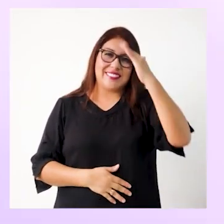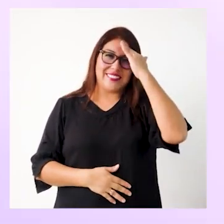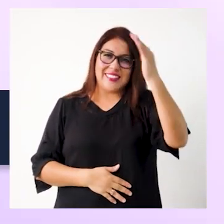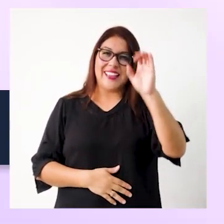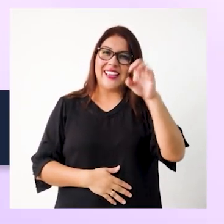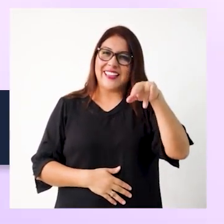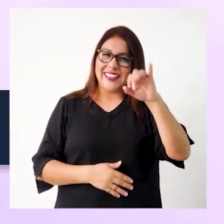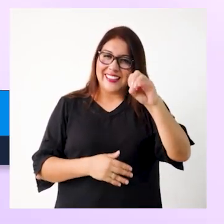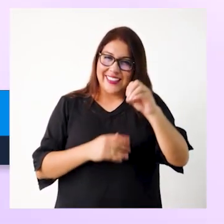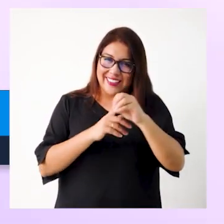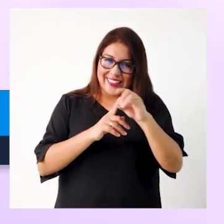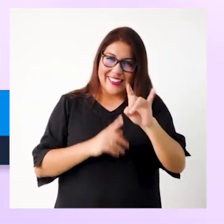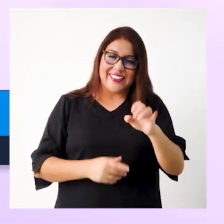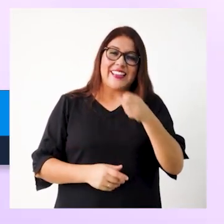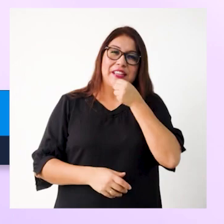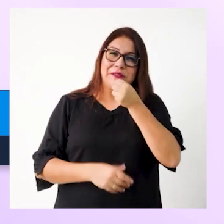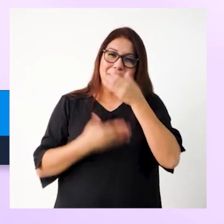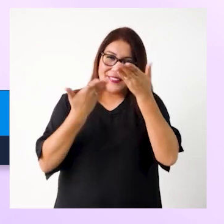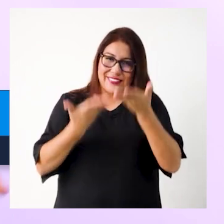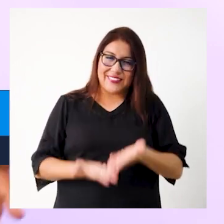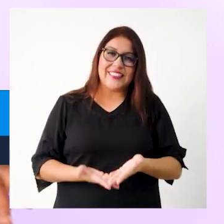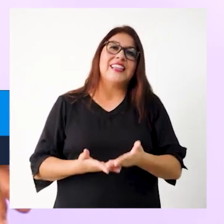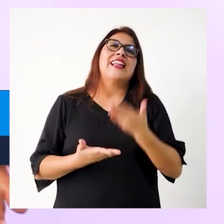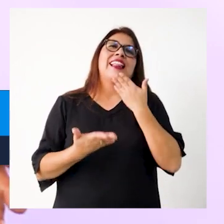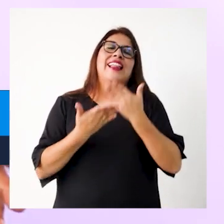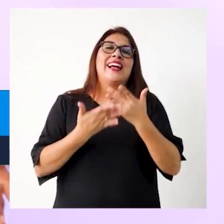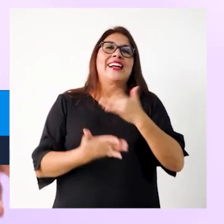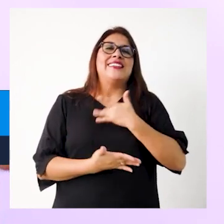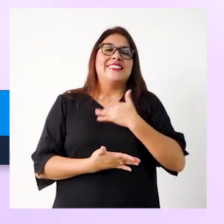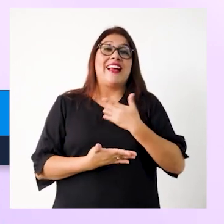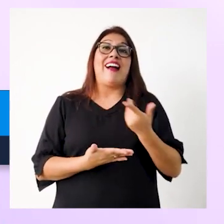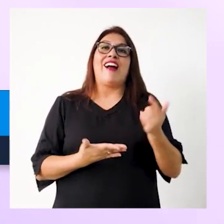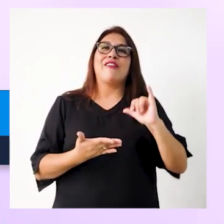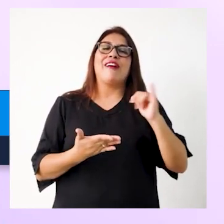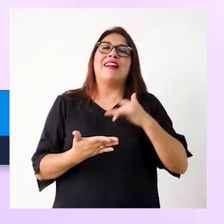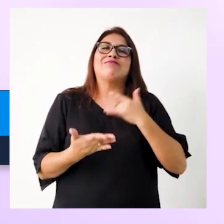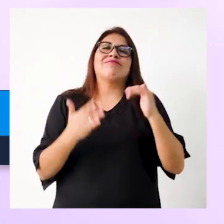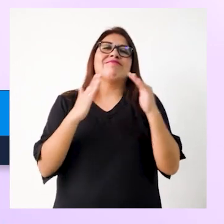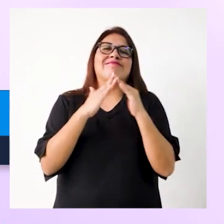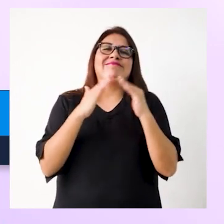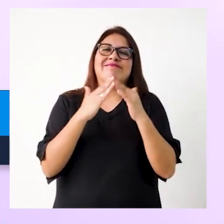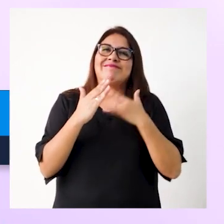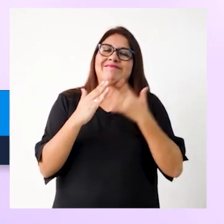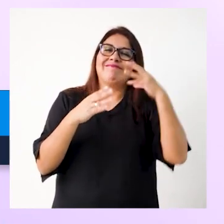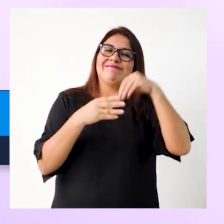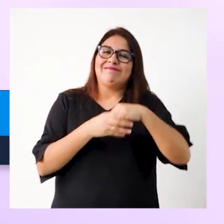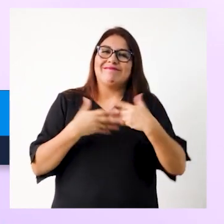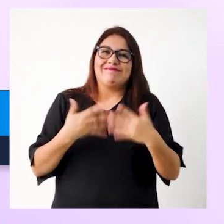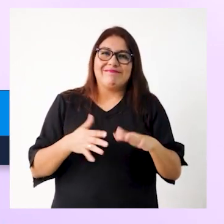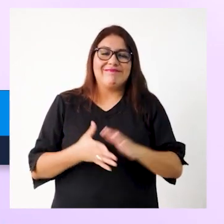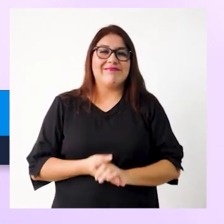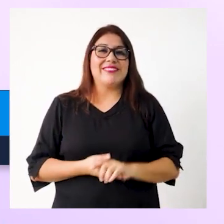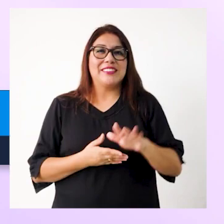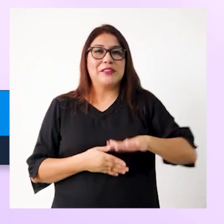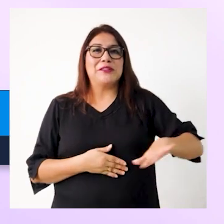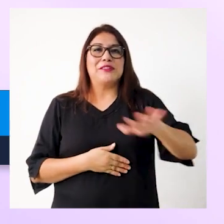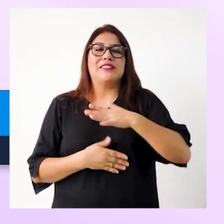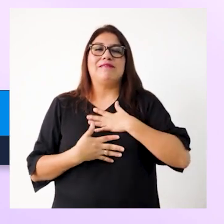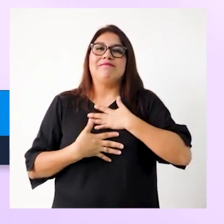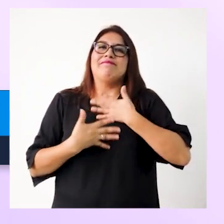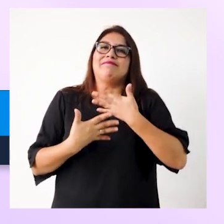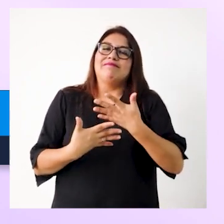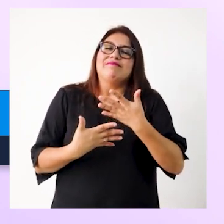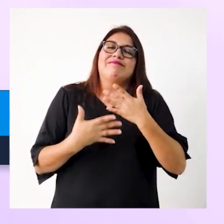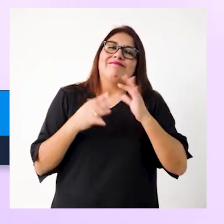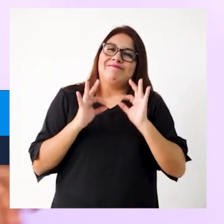un gusto estar aquí en el programa. Me siento como en casa. Disfruto mucho este ambiente de camaradería que se respira en todo